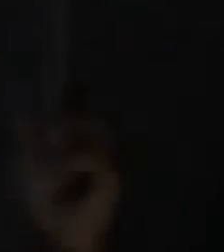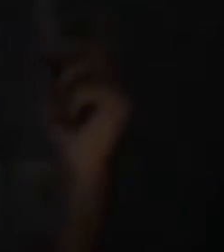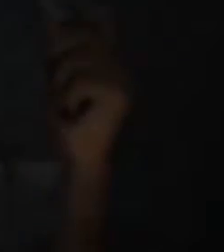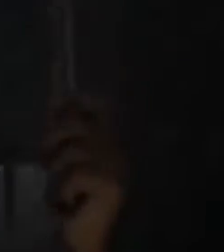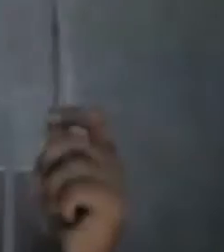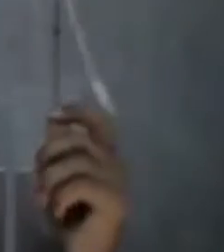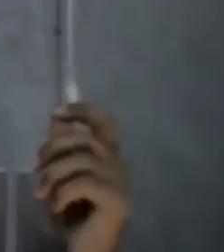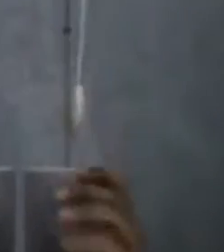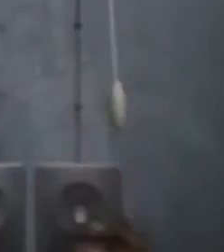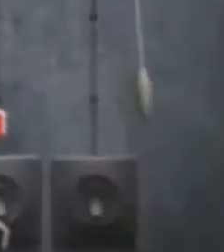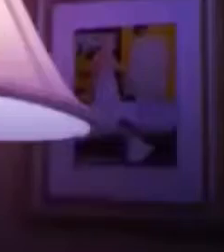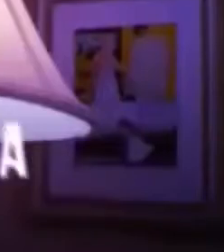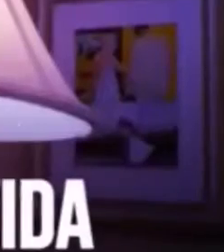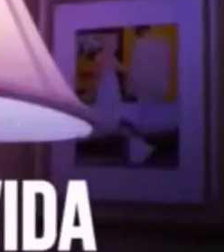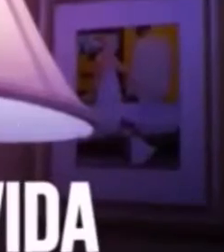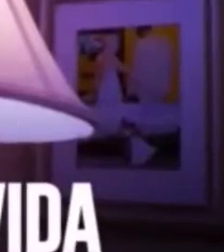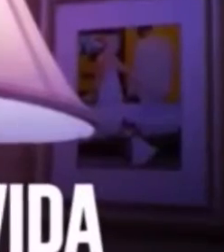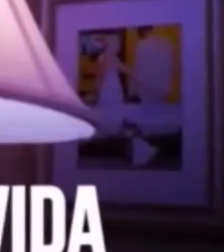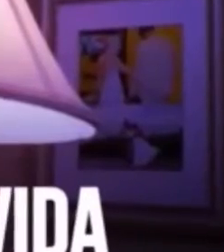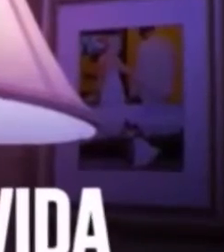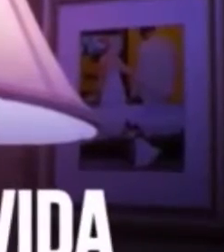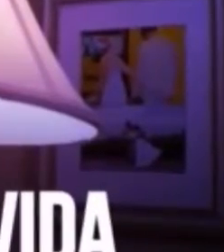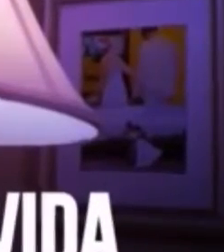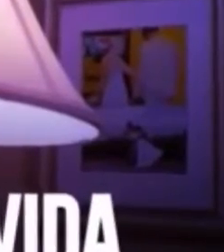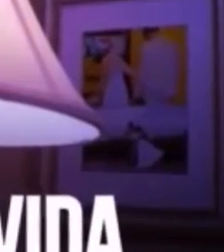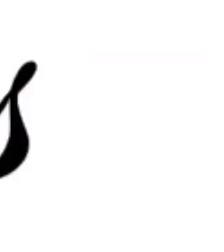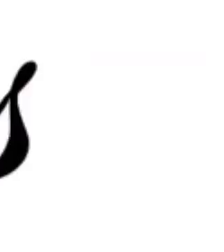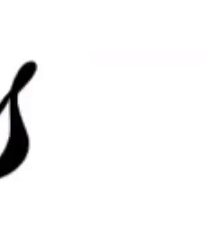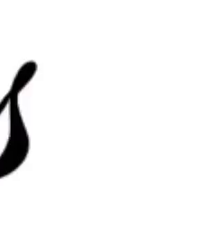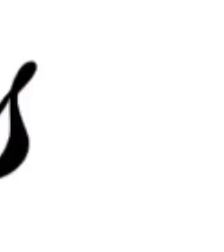el iluminado